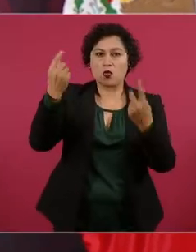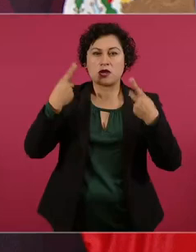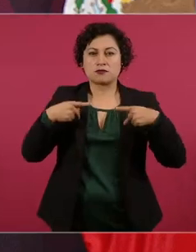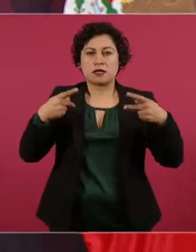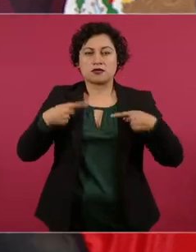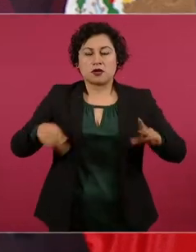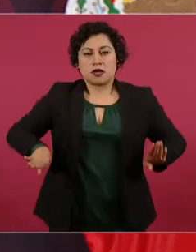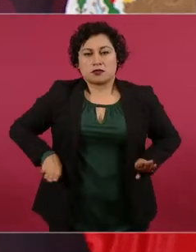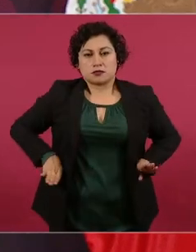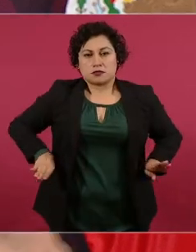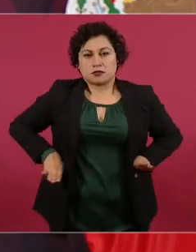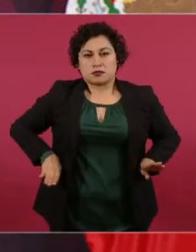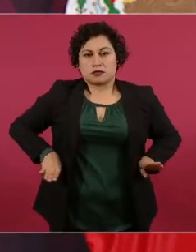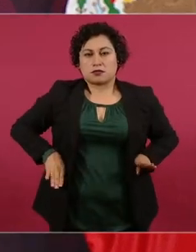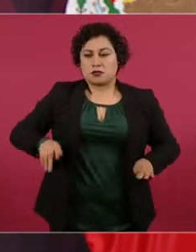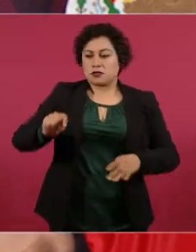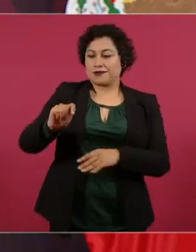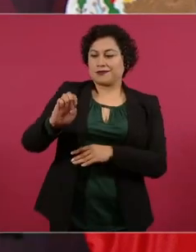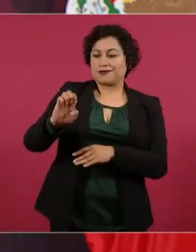porque querían